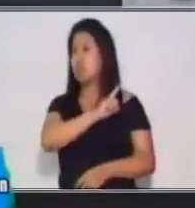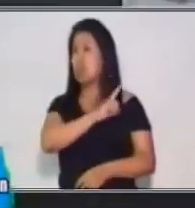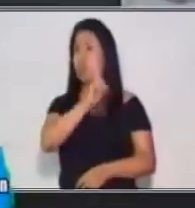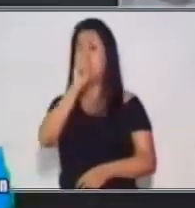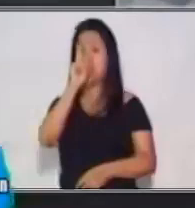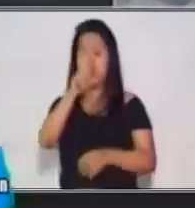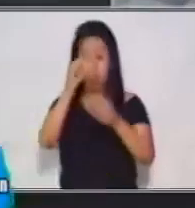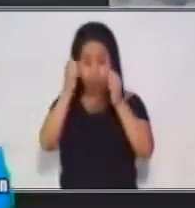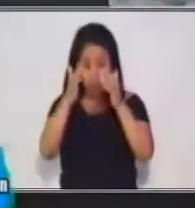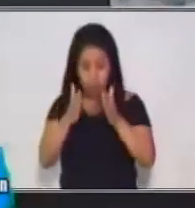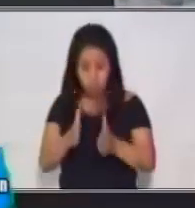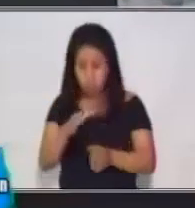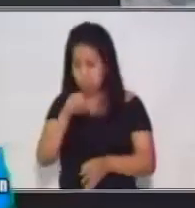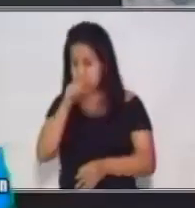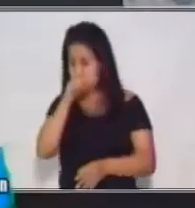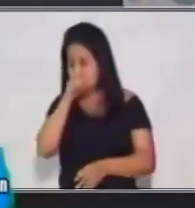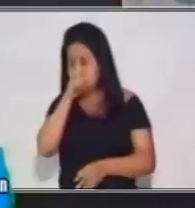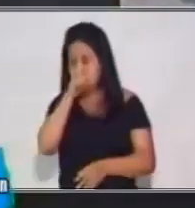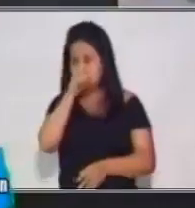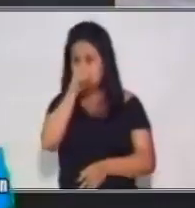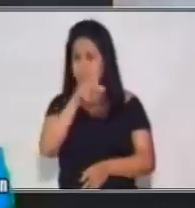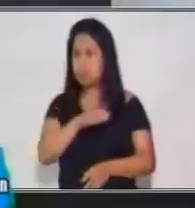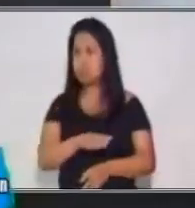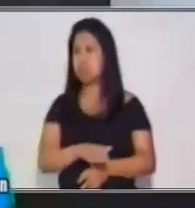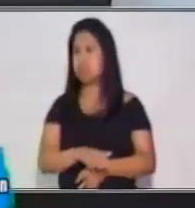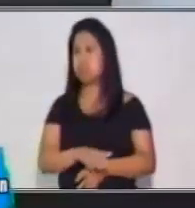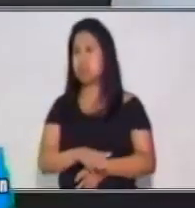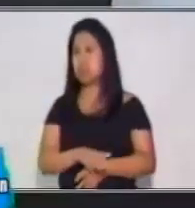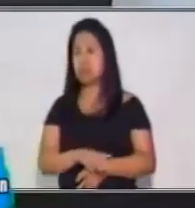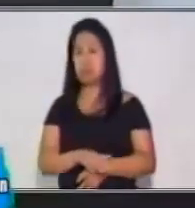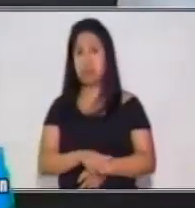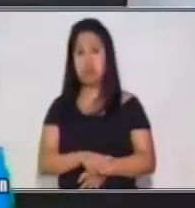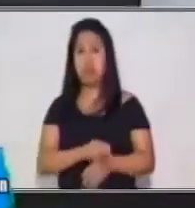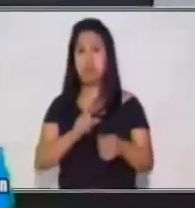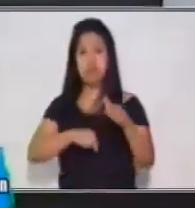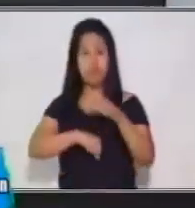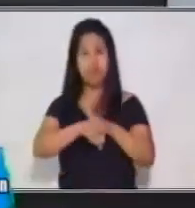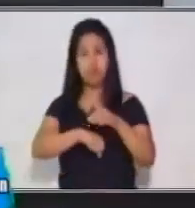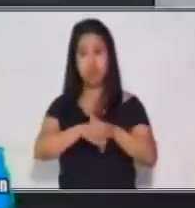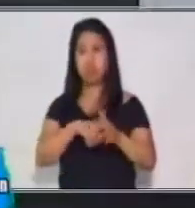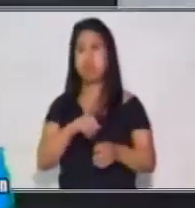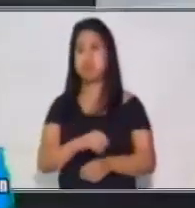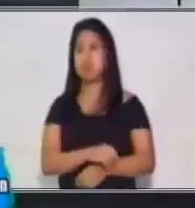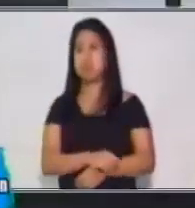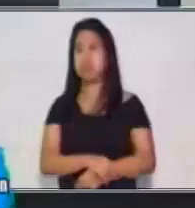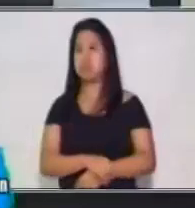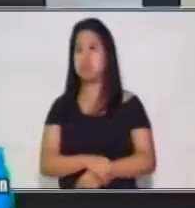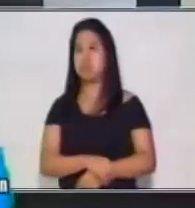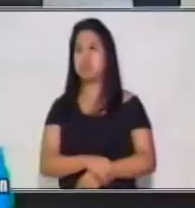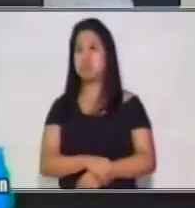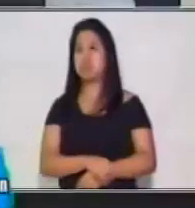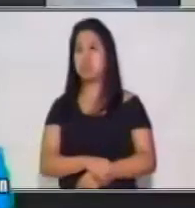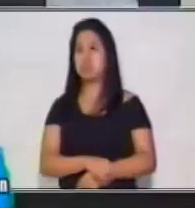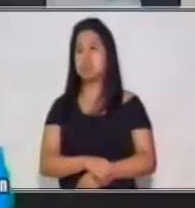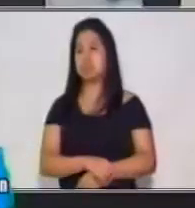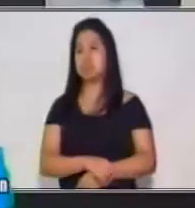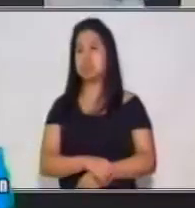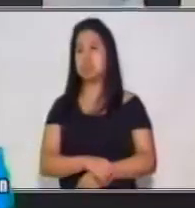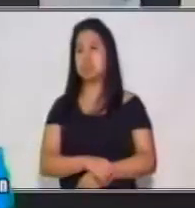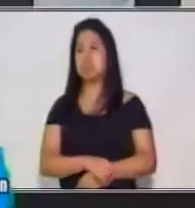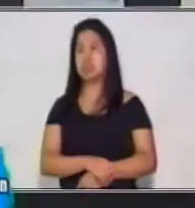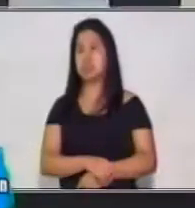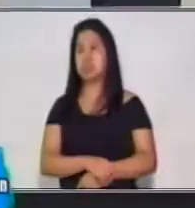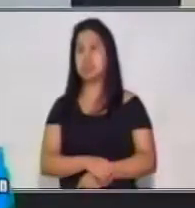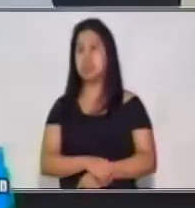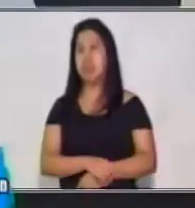prefiere fútbol. Entonces, vamos a colocar en nuestro diagrama el número 1. ¿Eso qué quiere